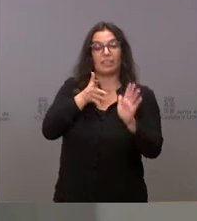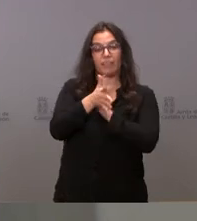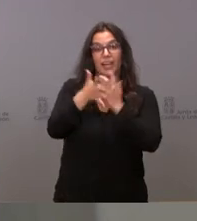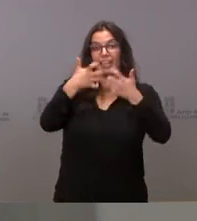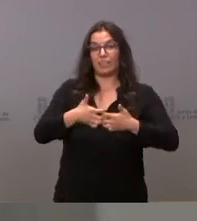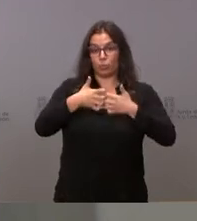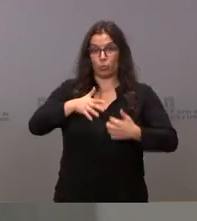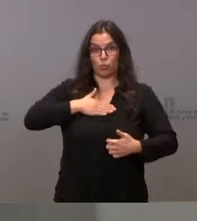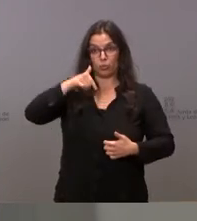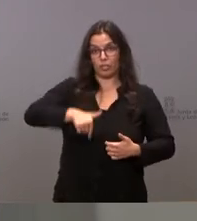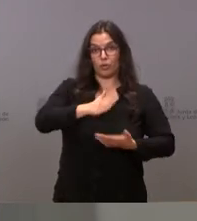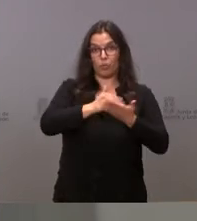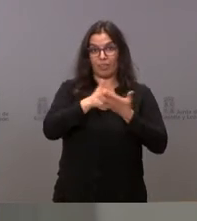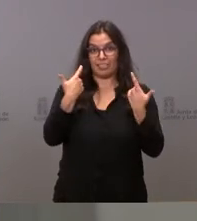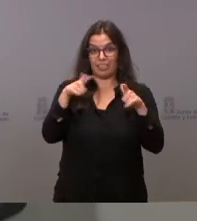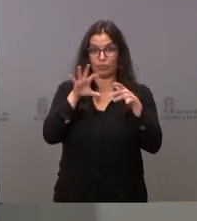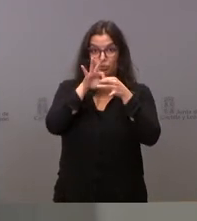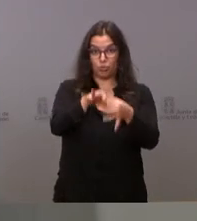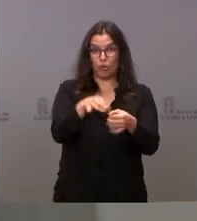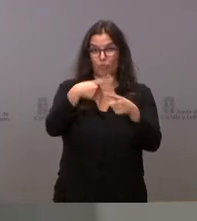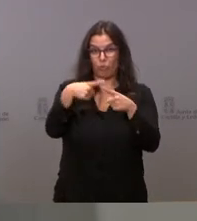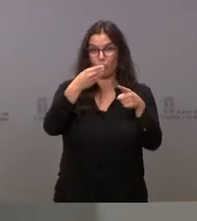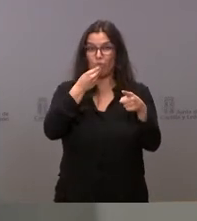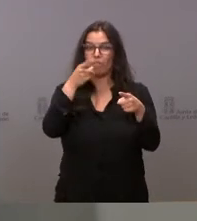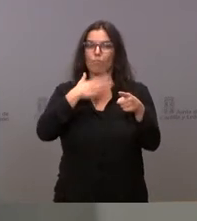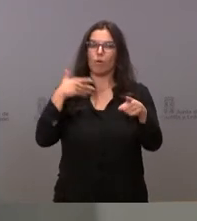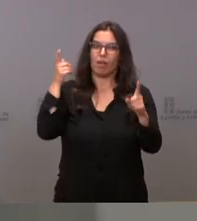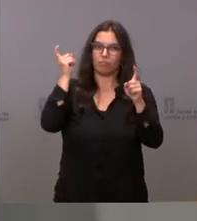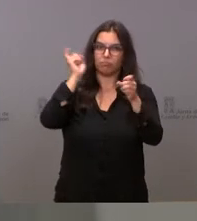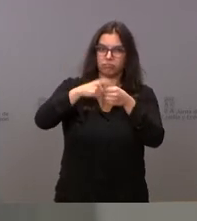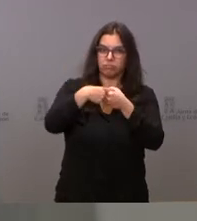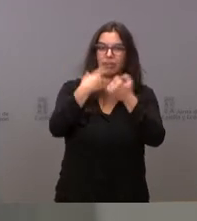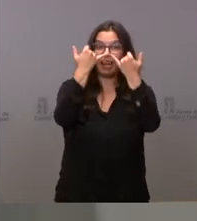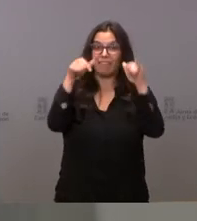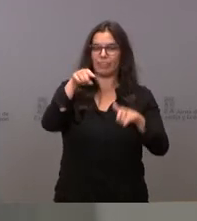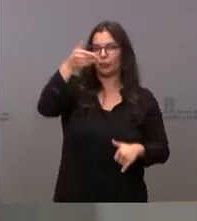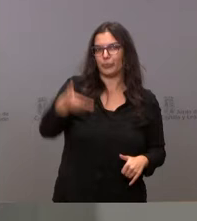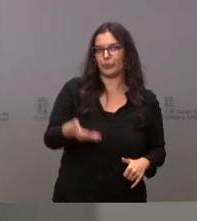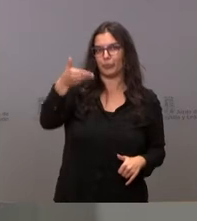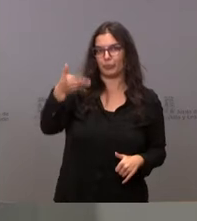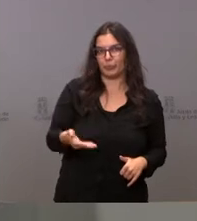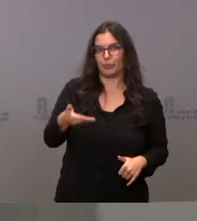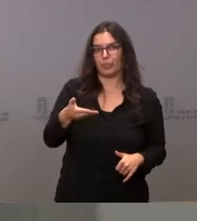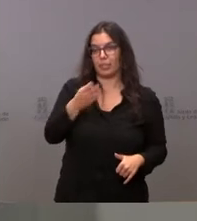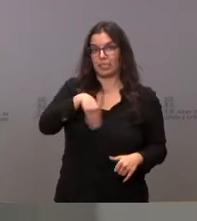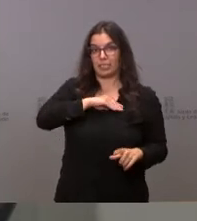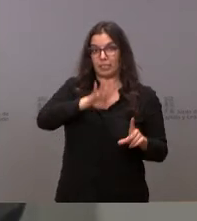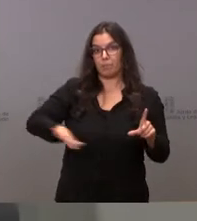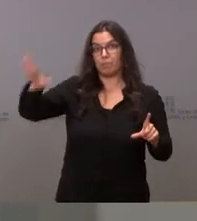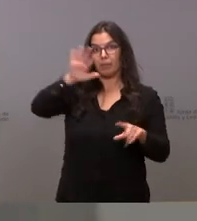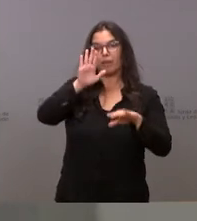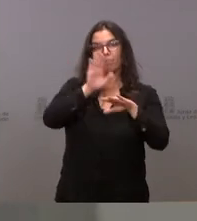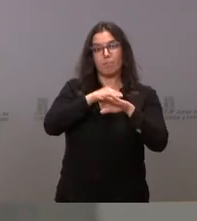industrias de la comunidad pertenecientes al sector puedan acudir a uno de los eventos más importantes de nuestro panorama nacional para dar a